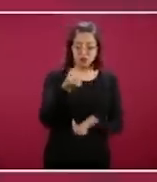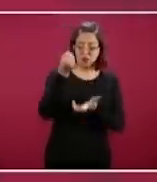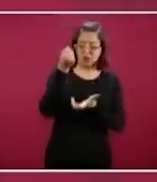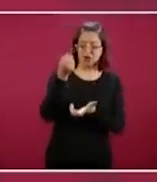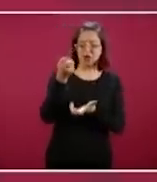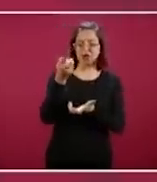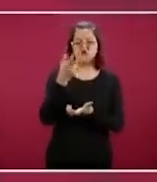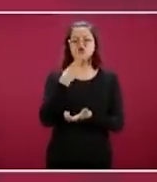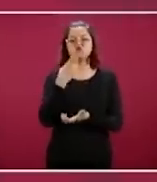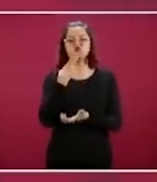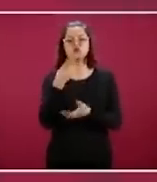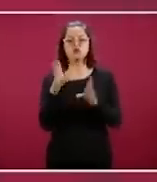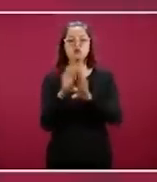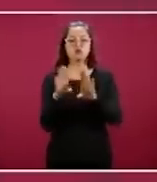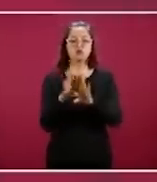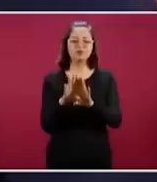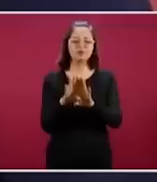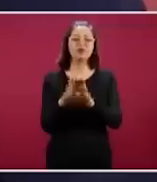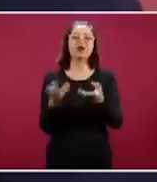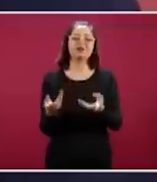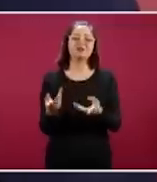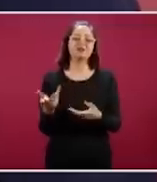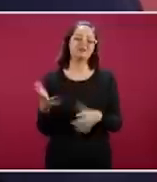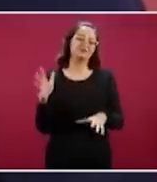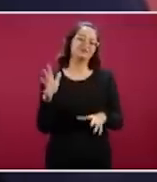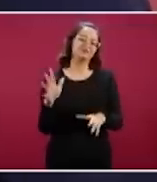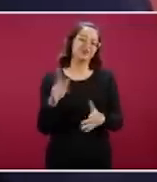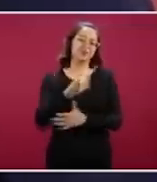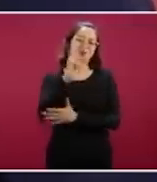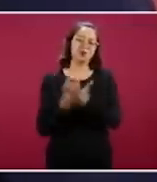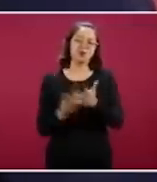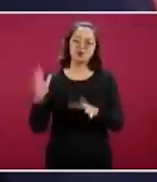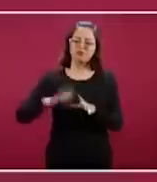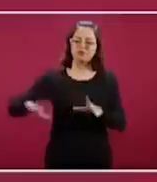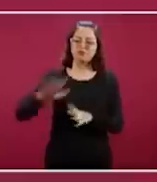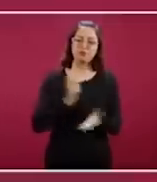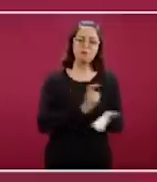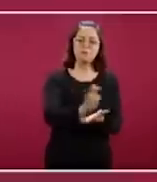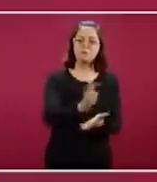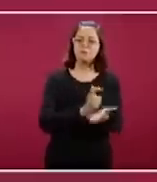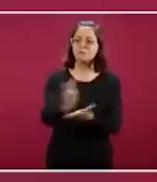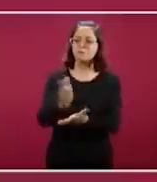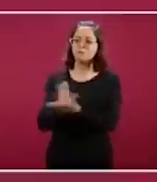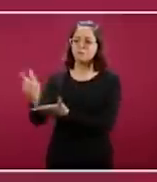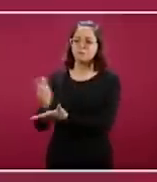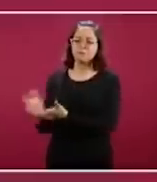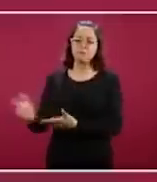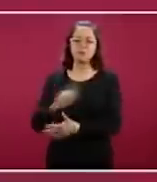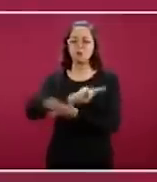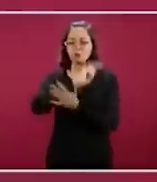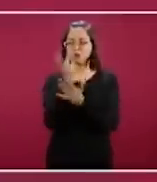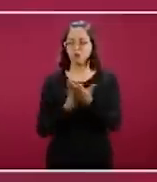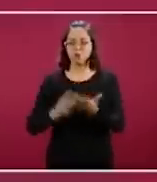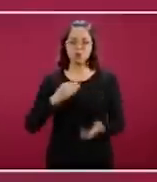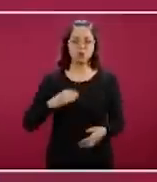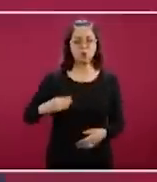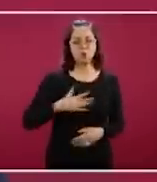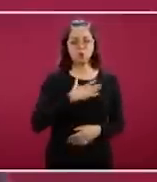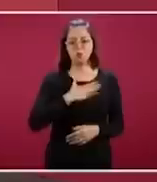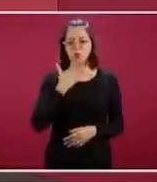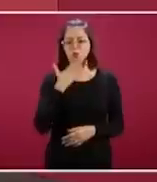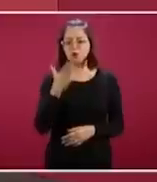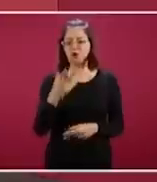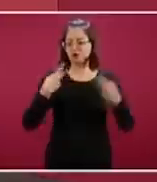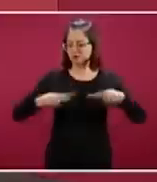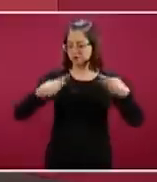permite financiar los programas sociales, los programas de bienestar, la